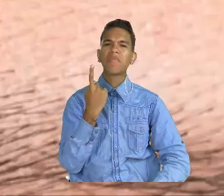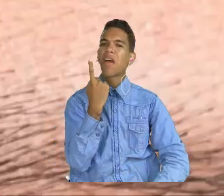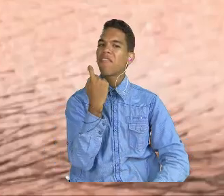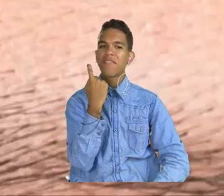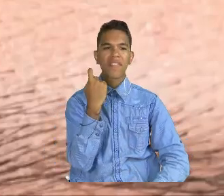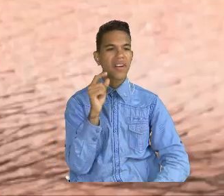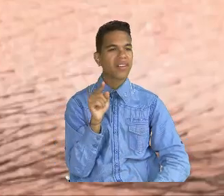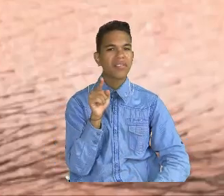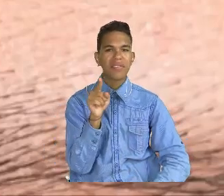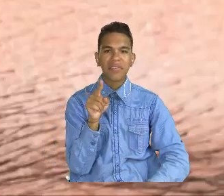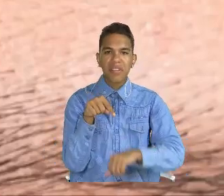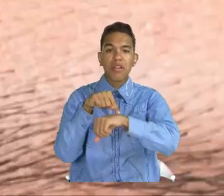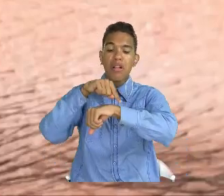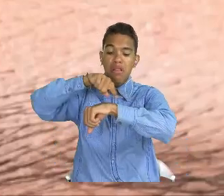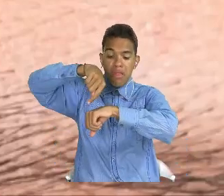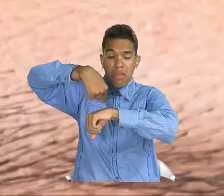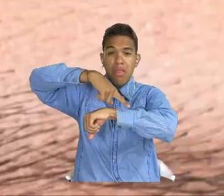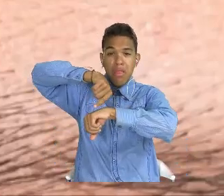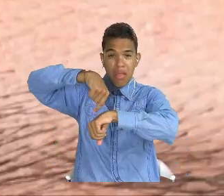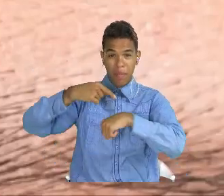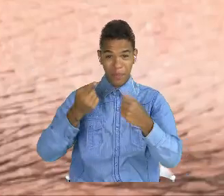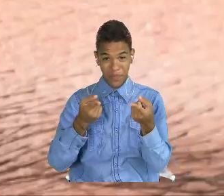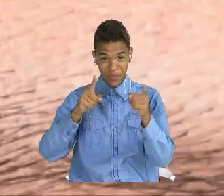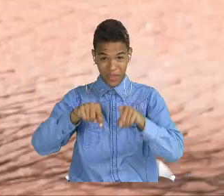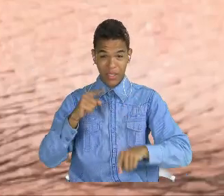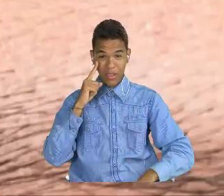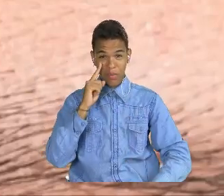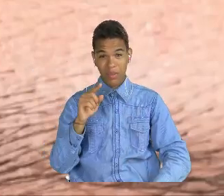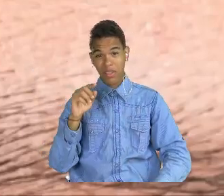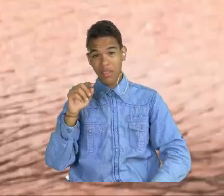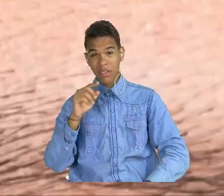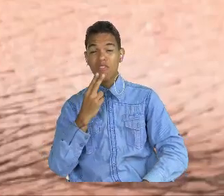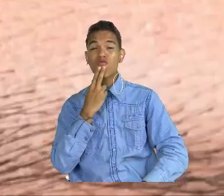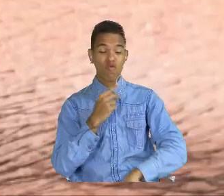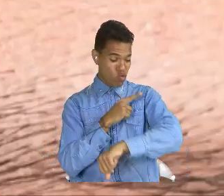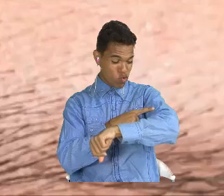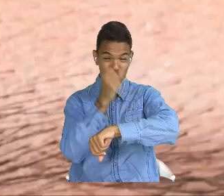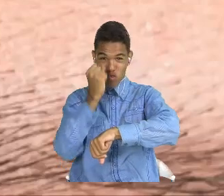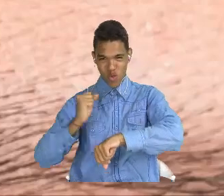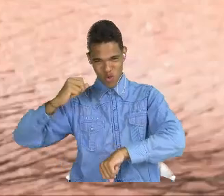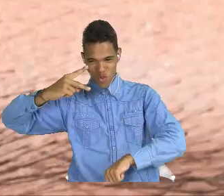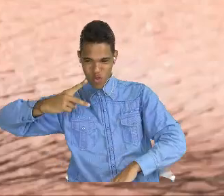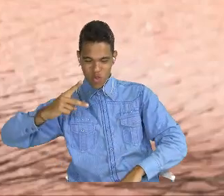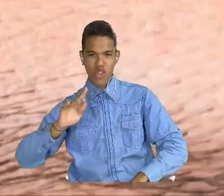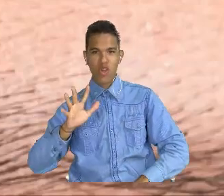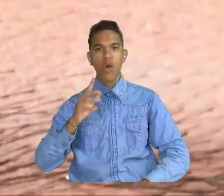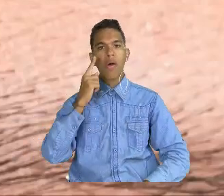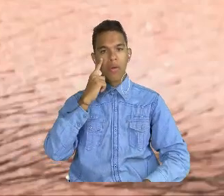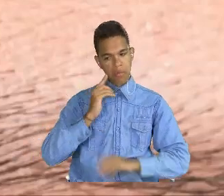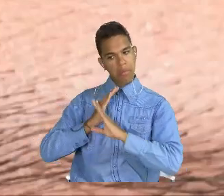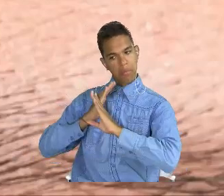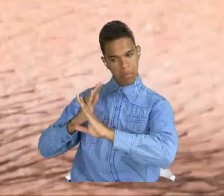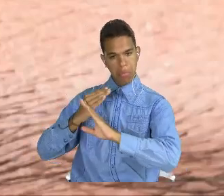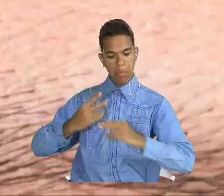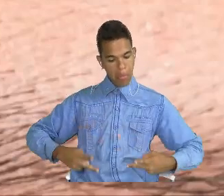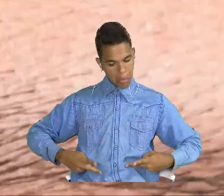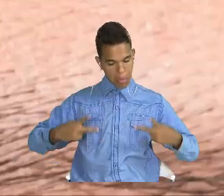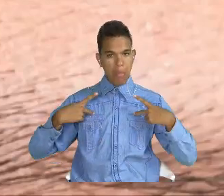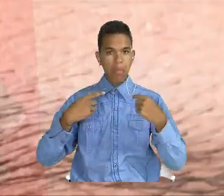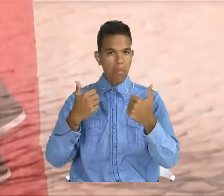es importante recordar que la diabetes tipo 2 se puede prevenir mediante un estilo de vida saludable.